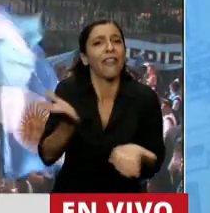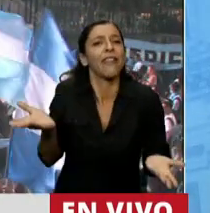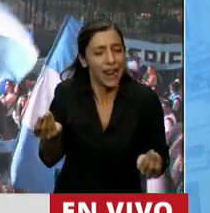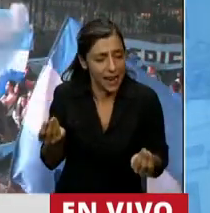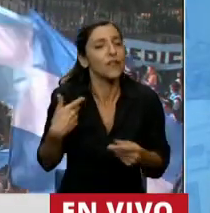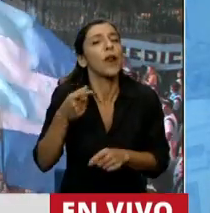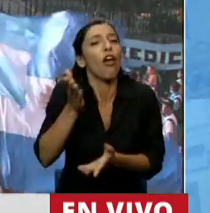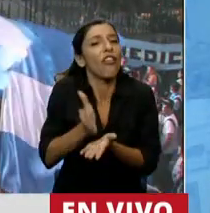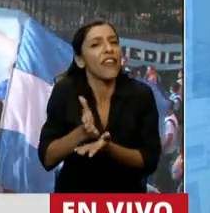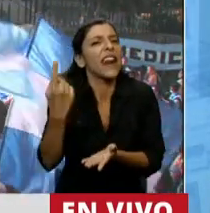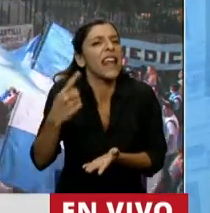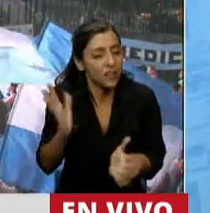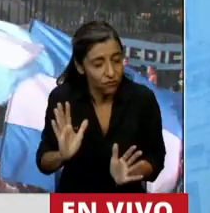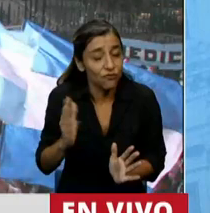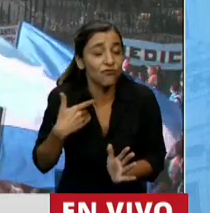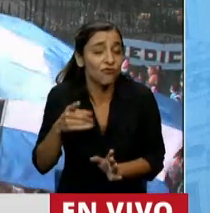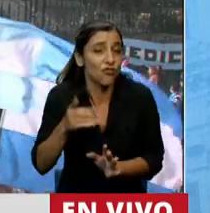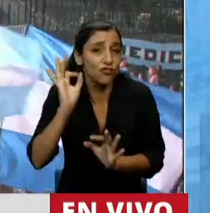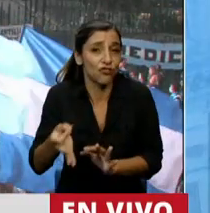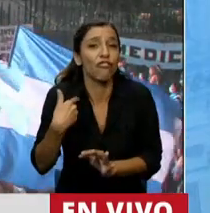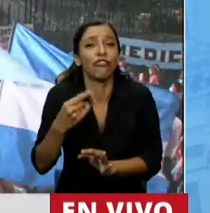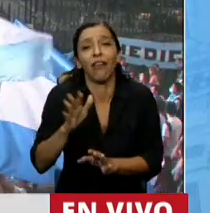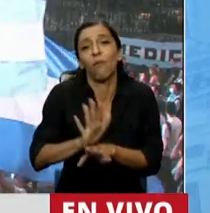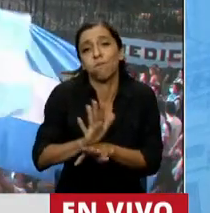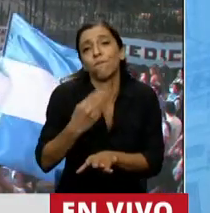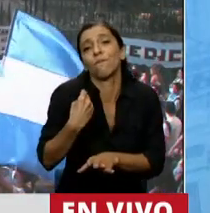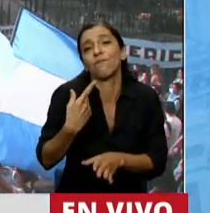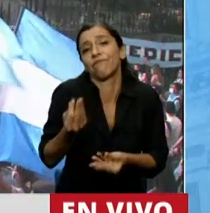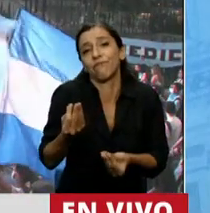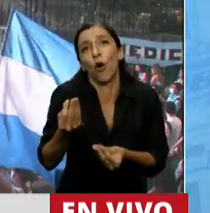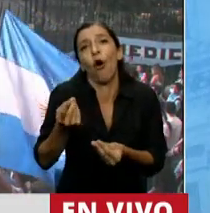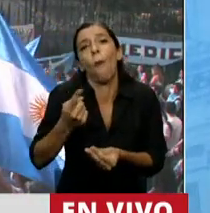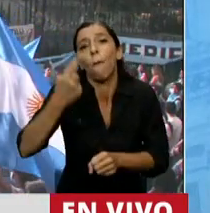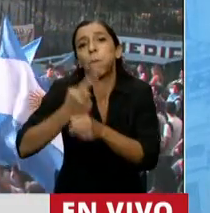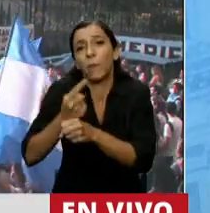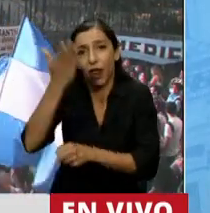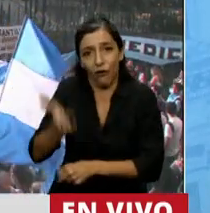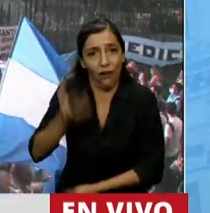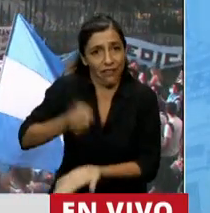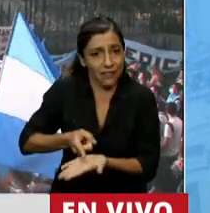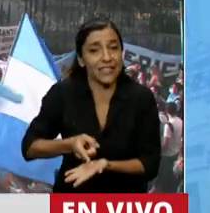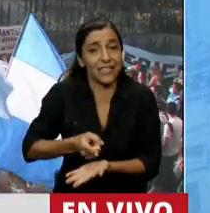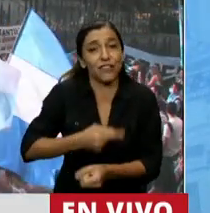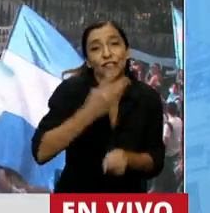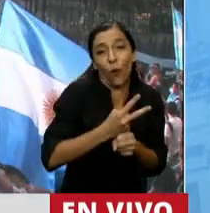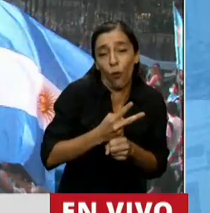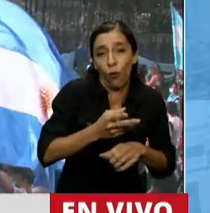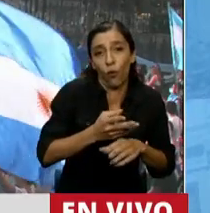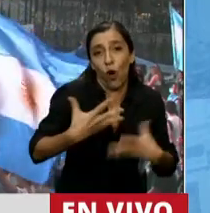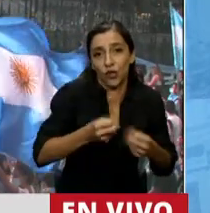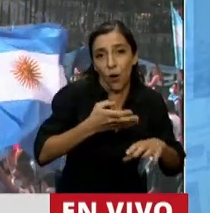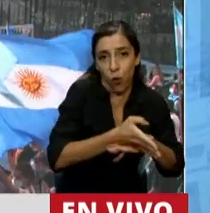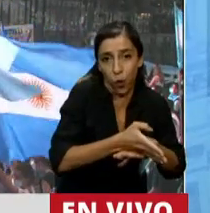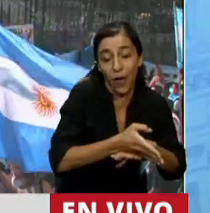como fundamento secundario a la defensa del derecho al acceso a la salud, lo que debería ser en realidad el fundamento